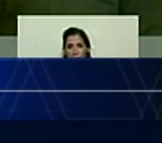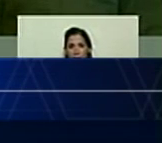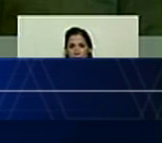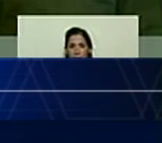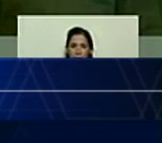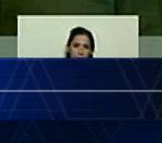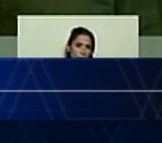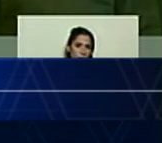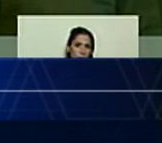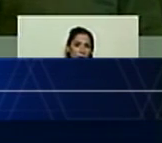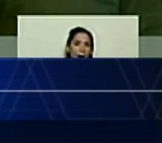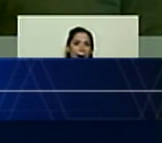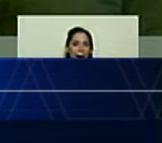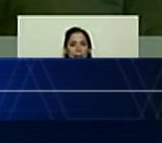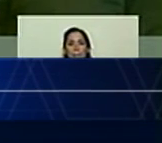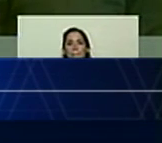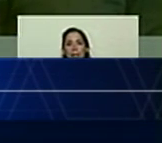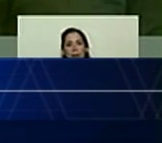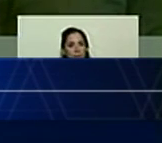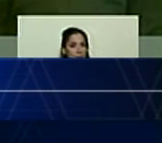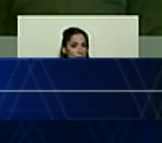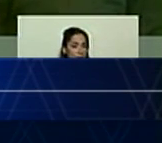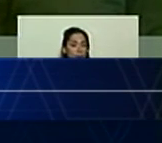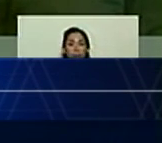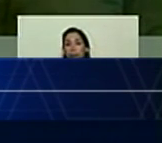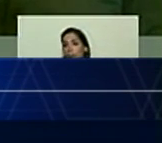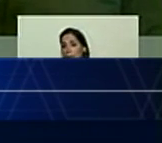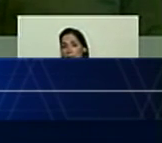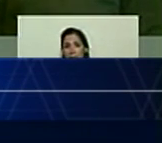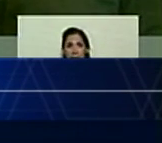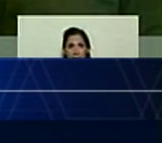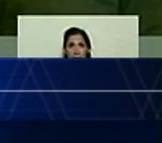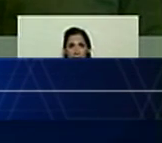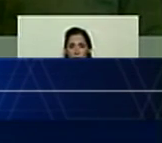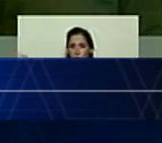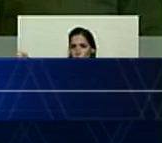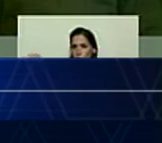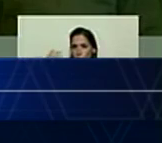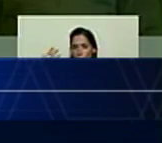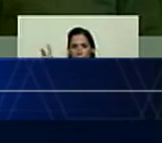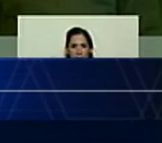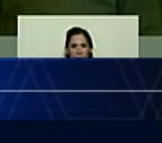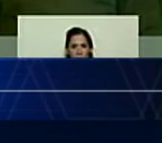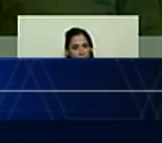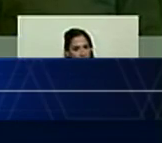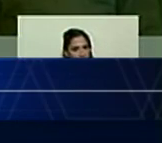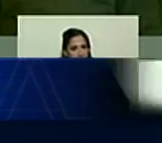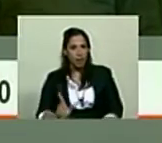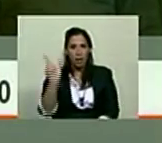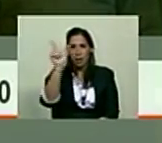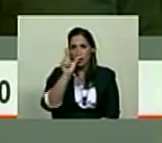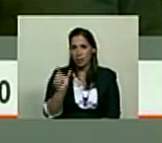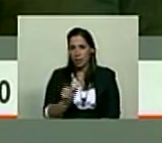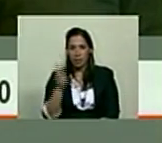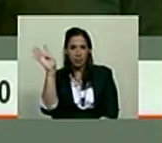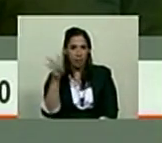la vida si fuese necesario. El sol de Venezuela nace en el Esequibo.